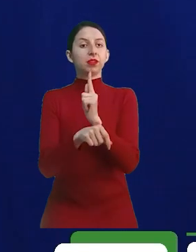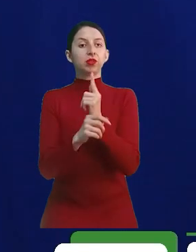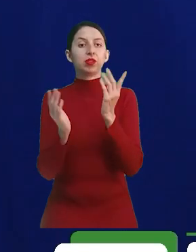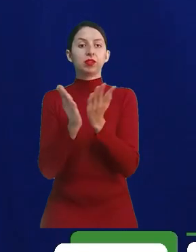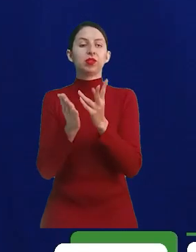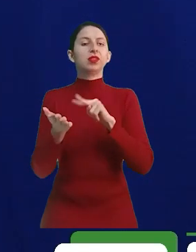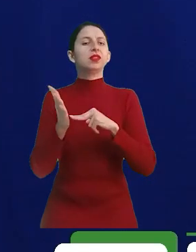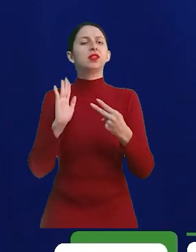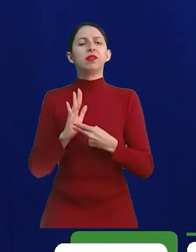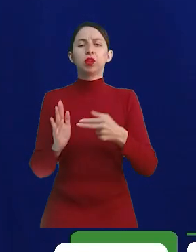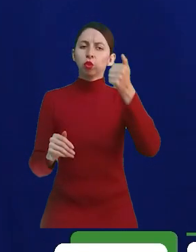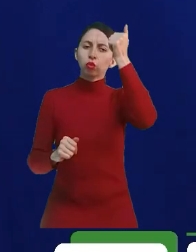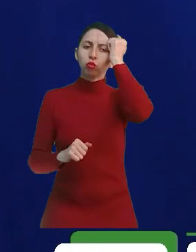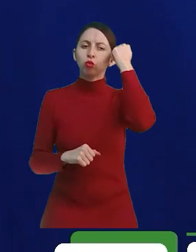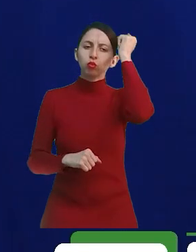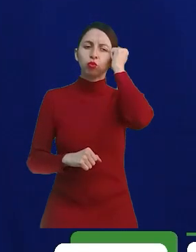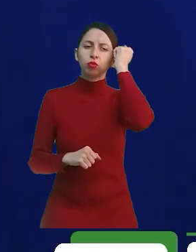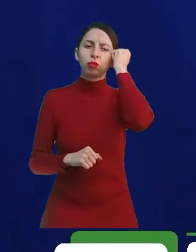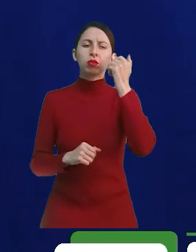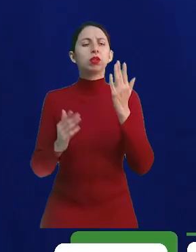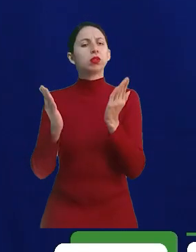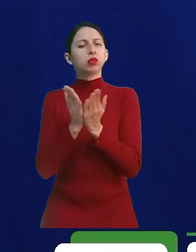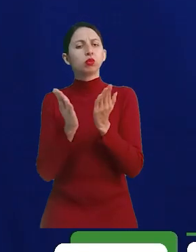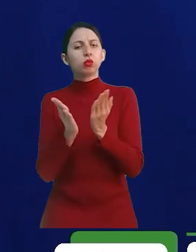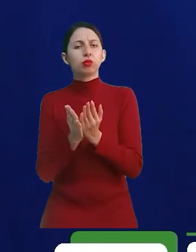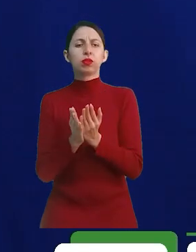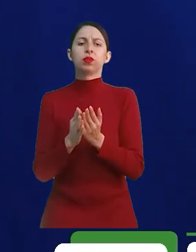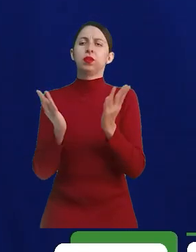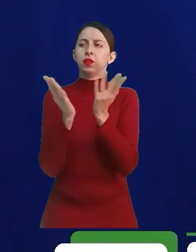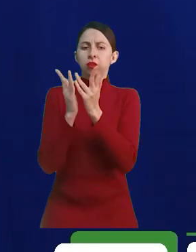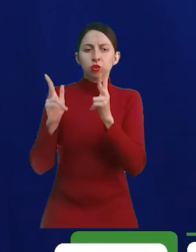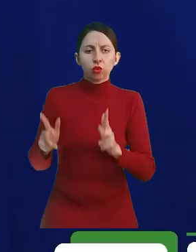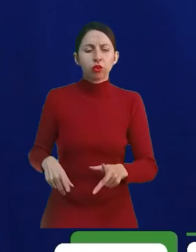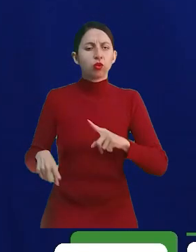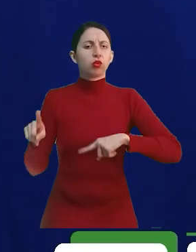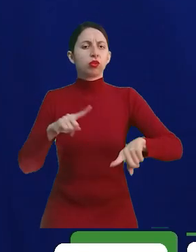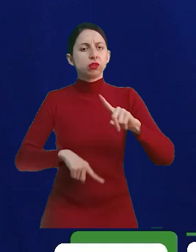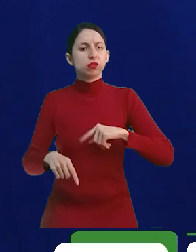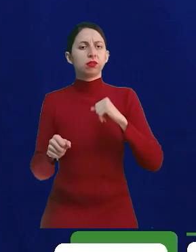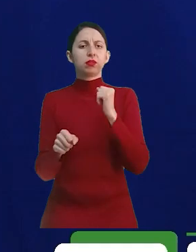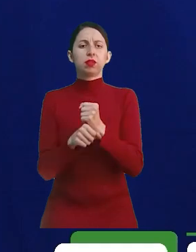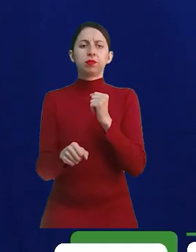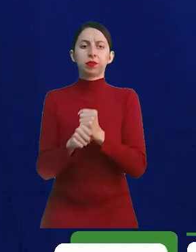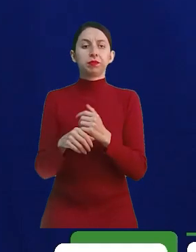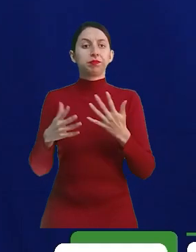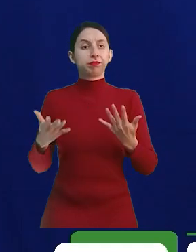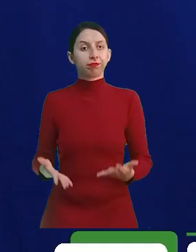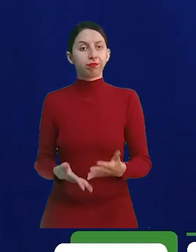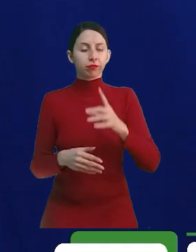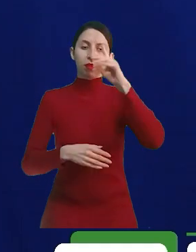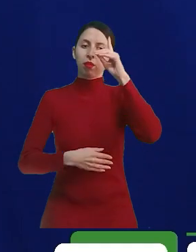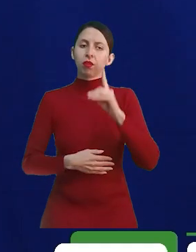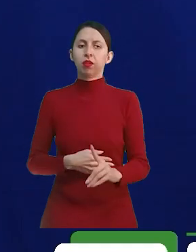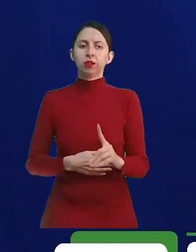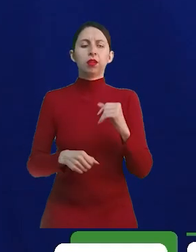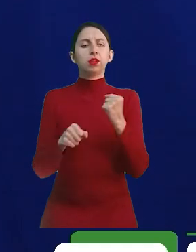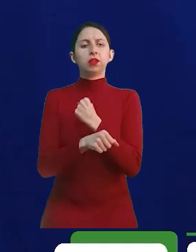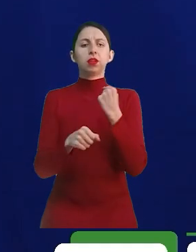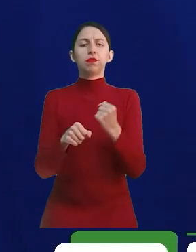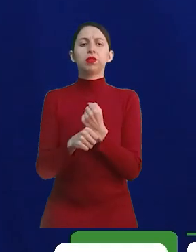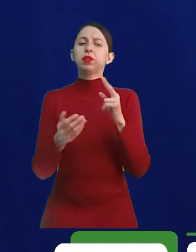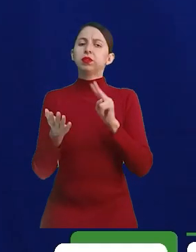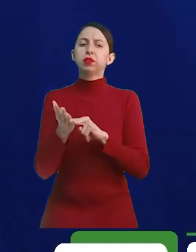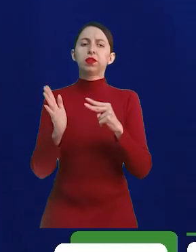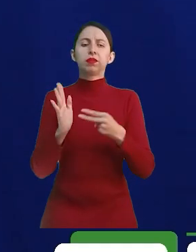facultad de Educación dignificar el trabajo de los docentes el de los estudiantes y el de los administrativos es